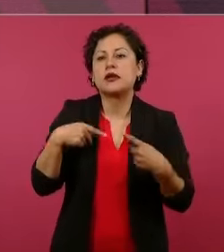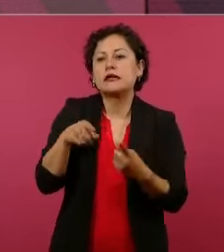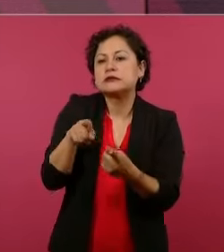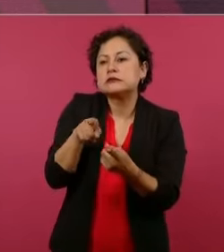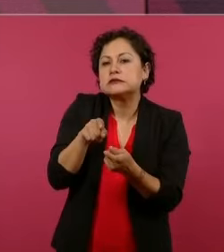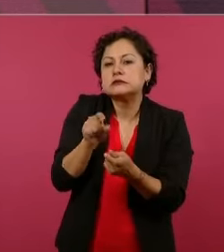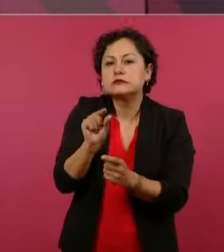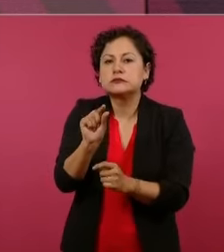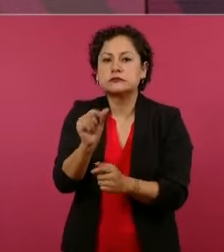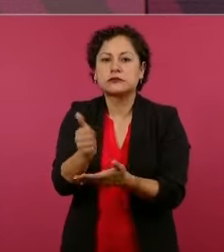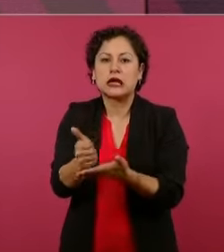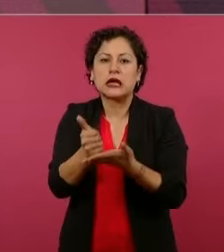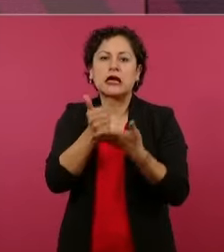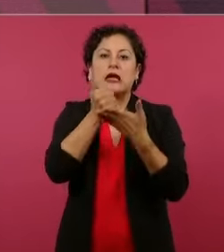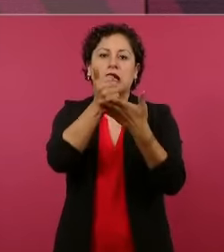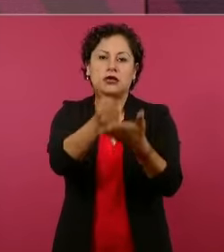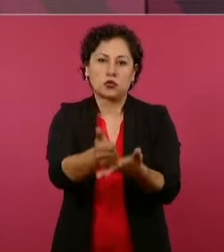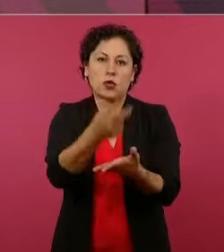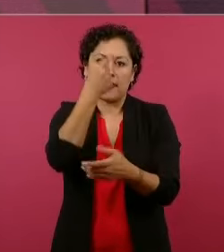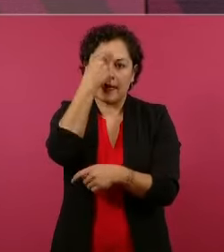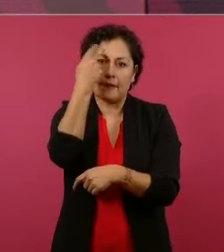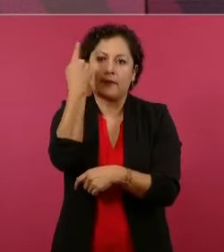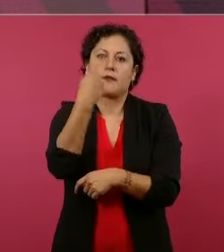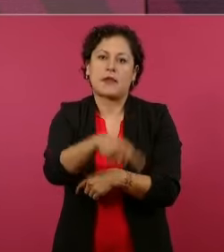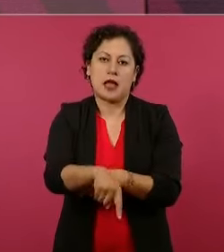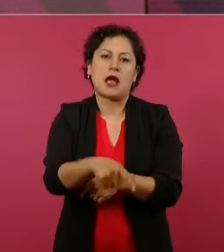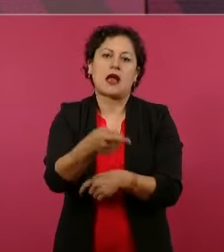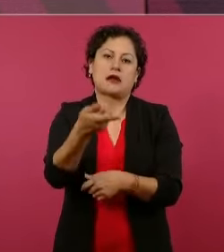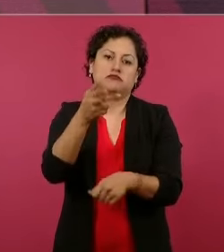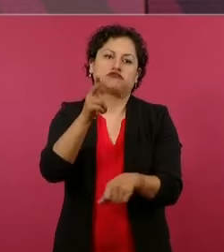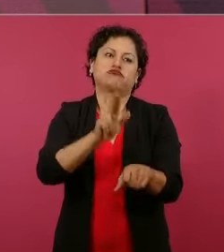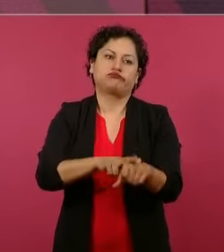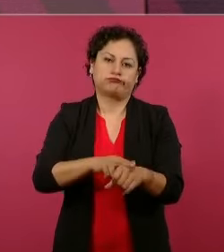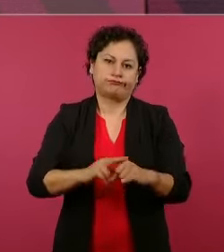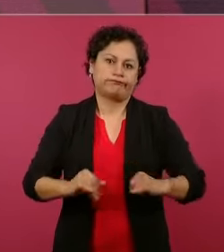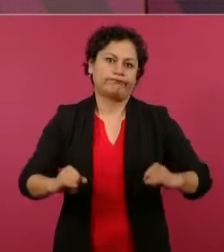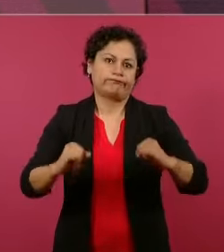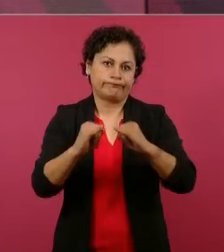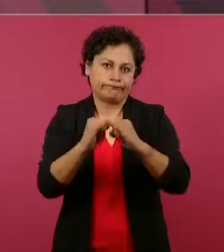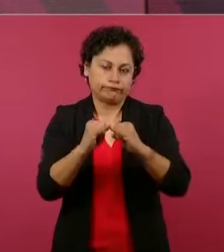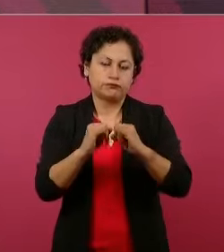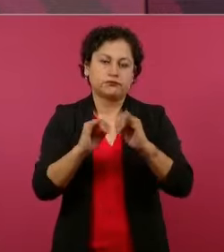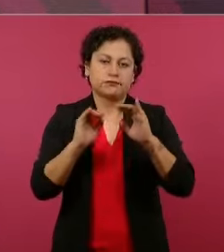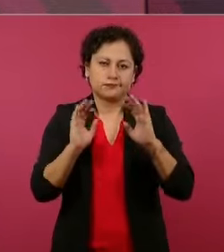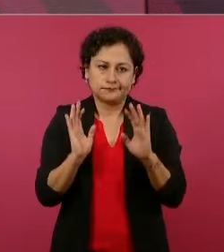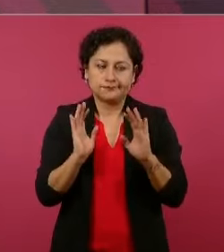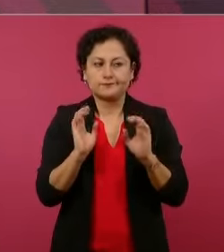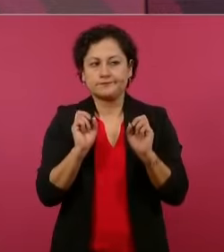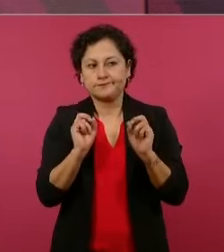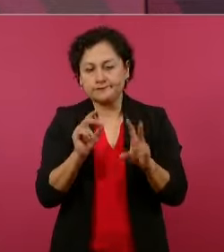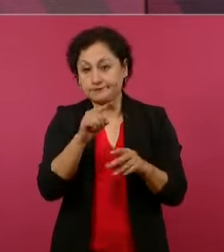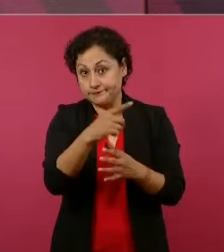pero que se está cobrando ya